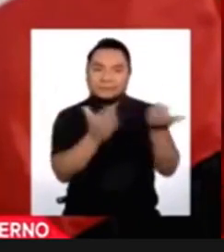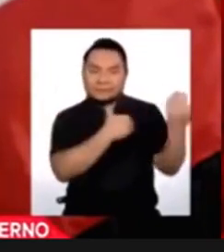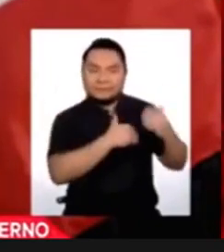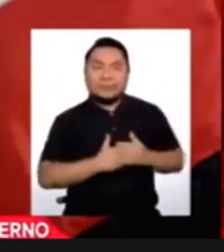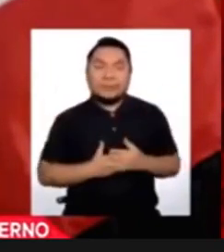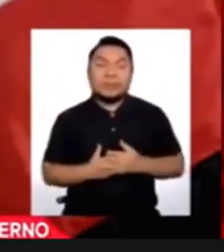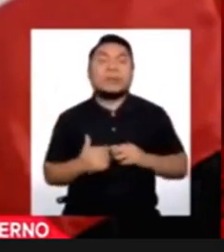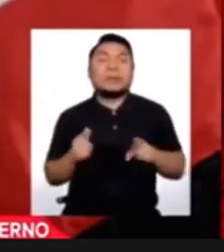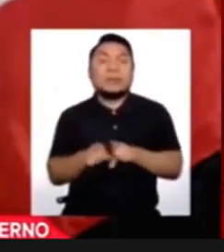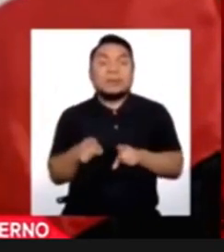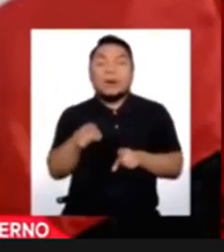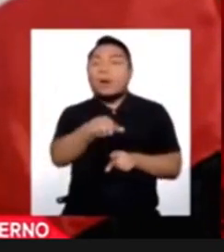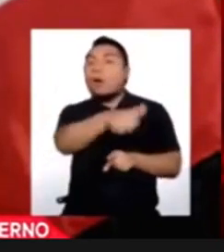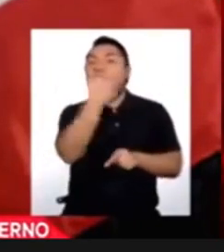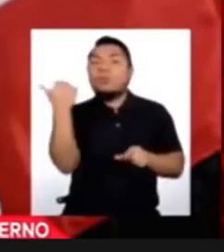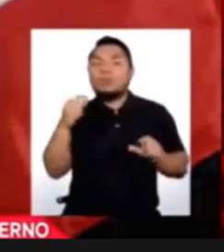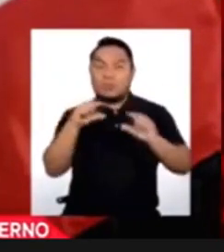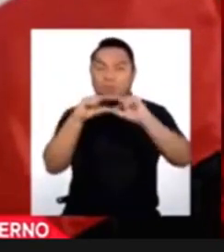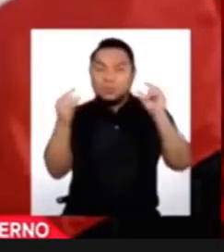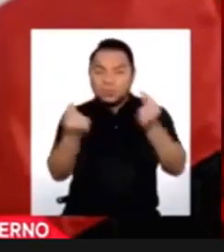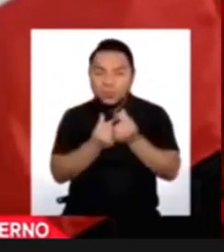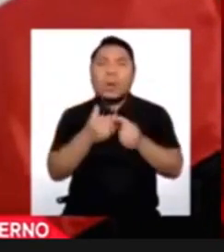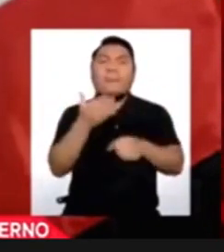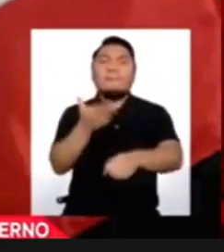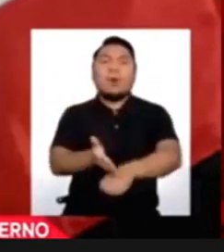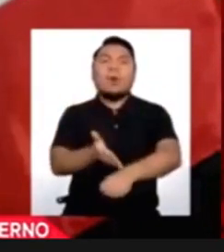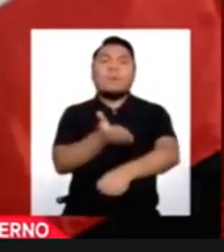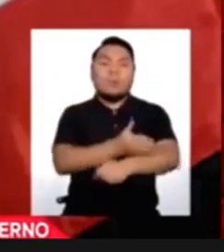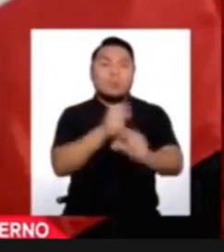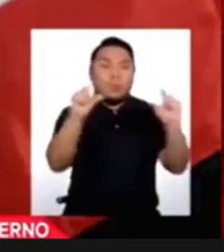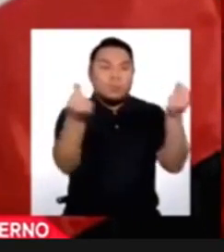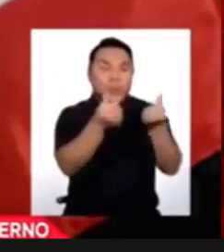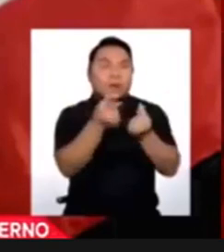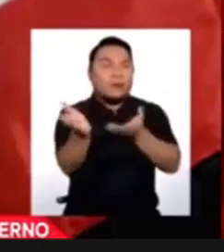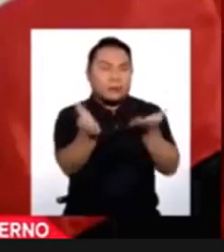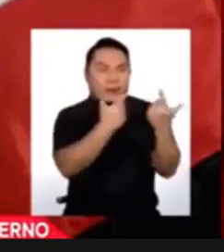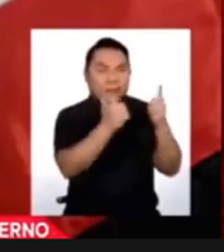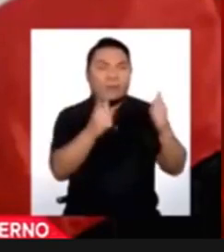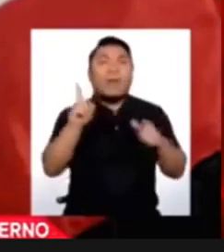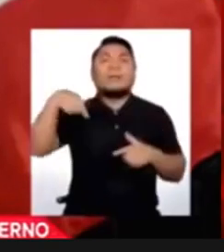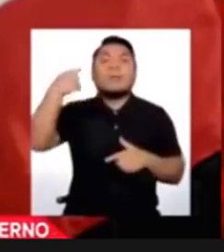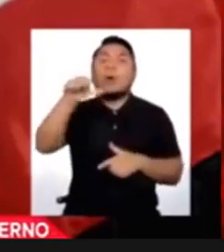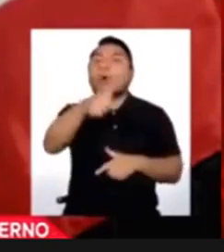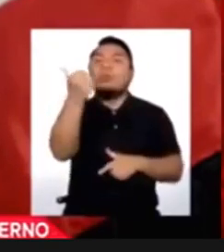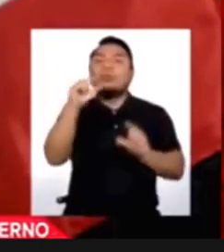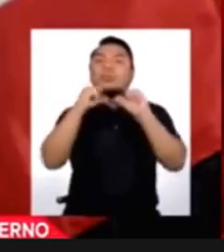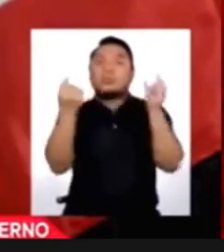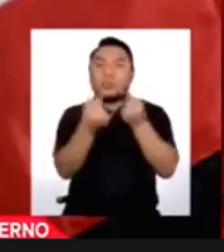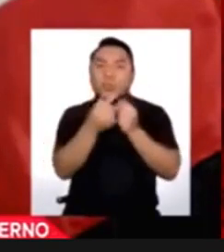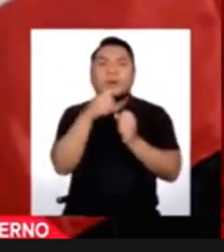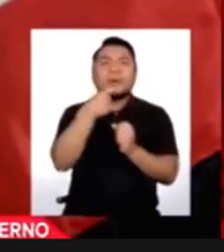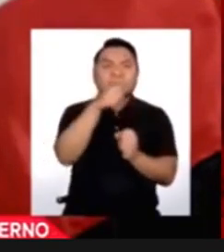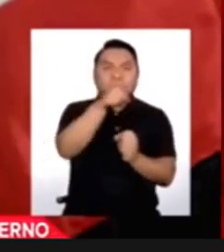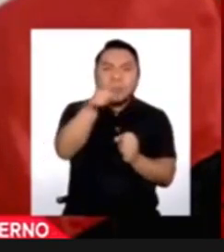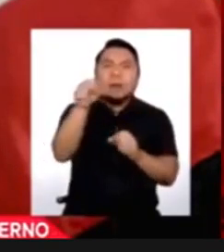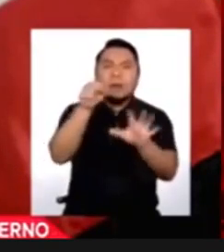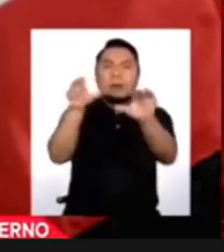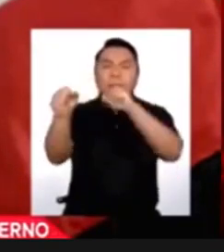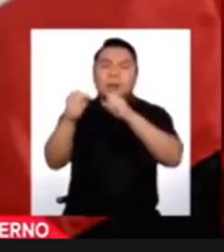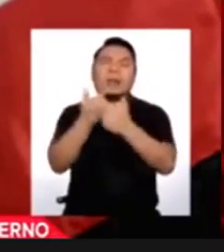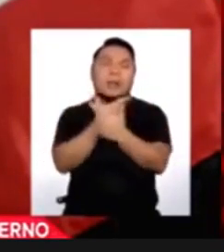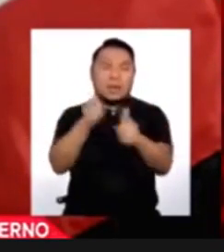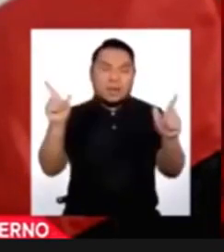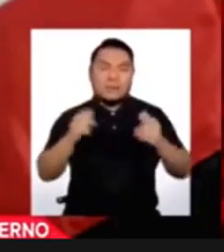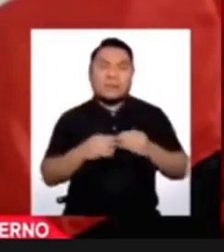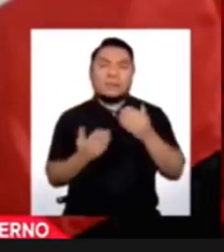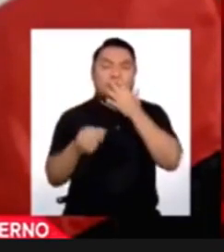como ellos, hay un grupo, un primer grupo, y vamos a seguir calificando sin correr el riesgo de que